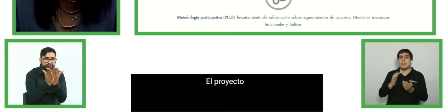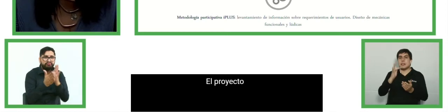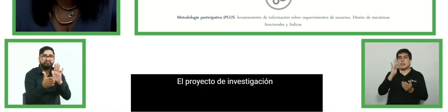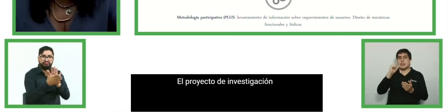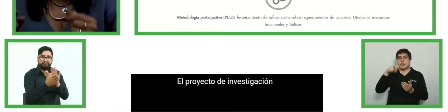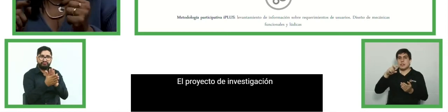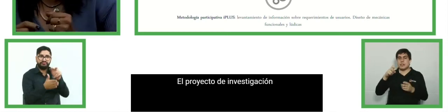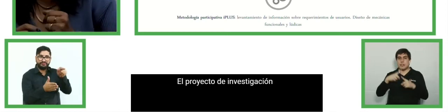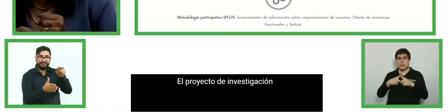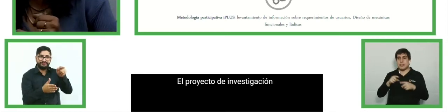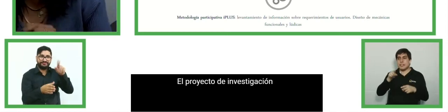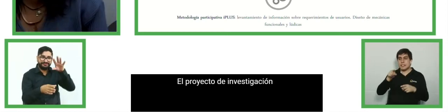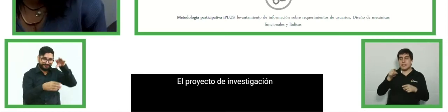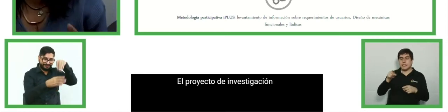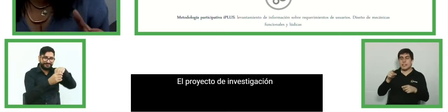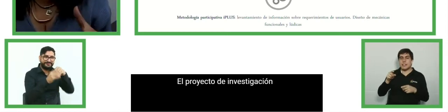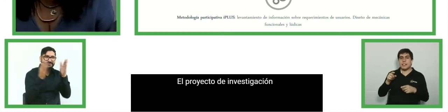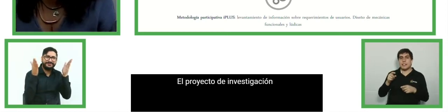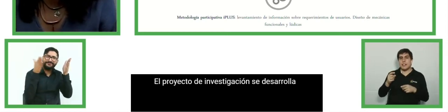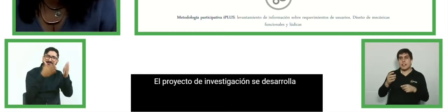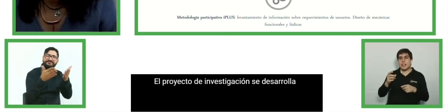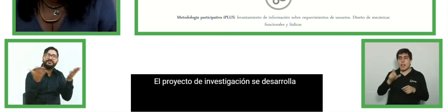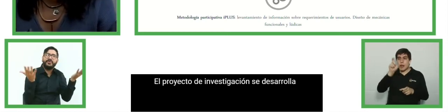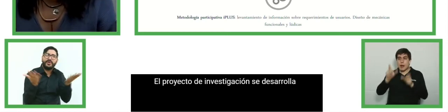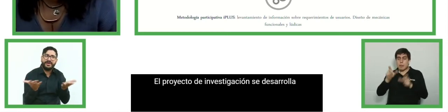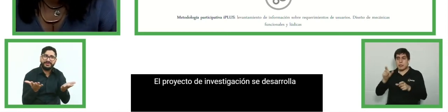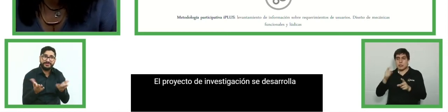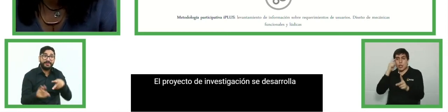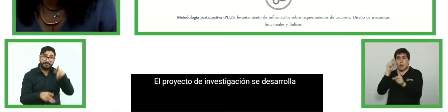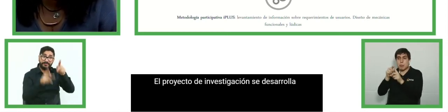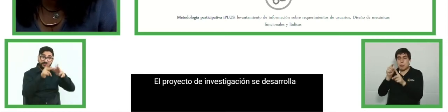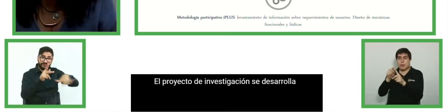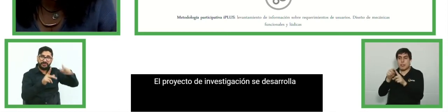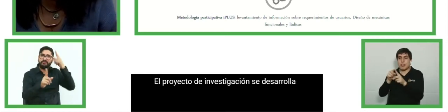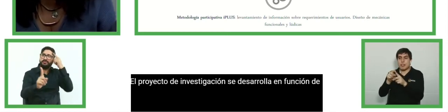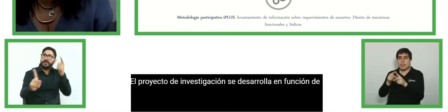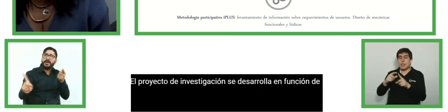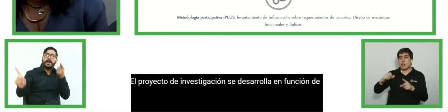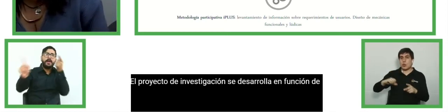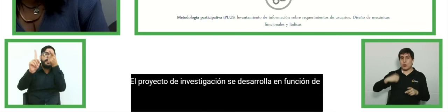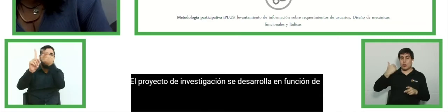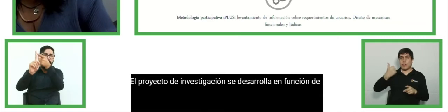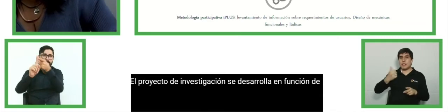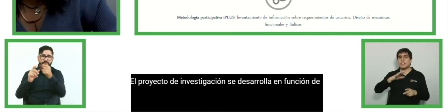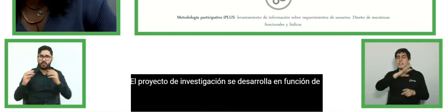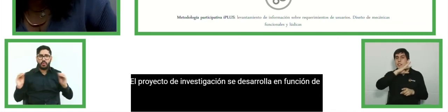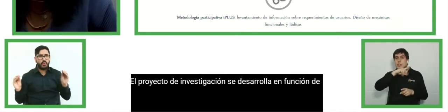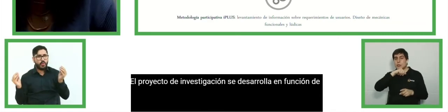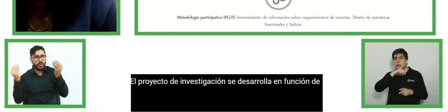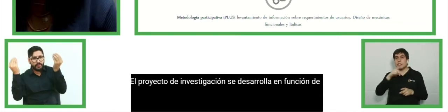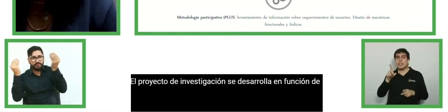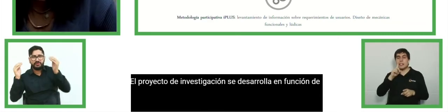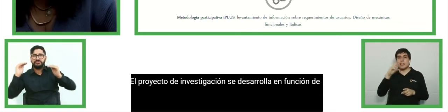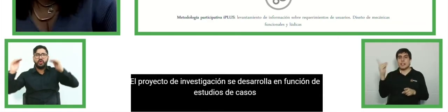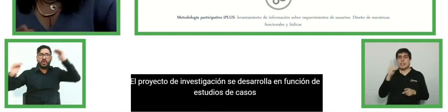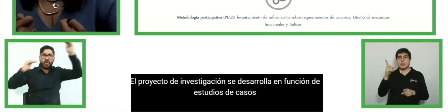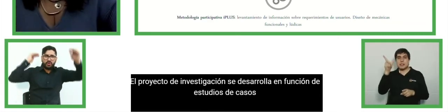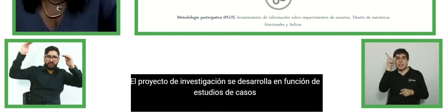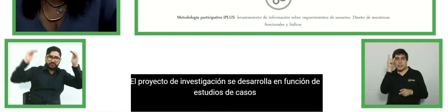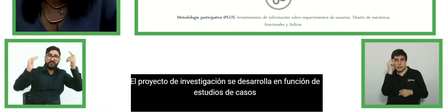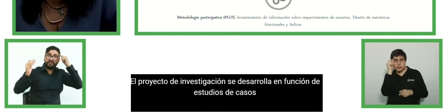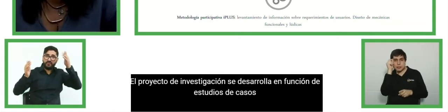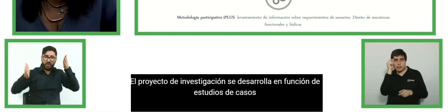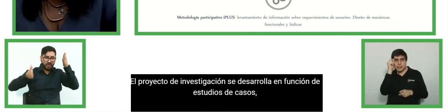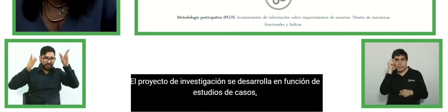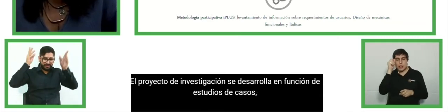de servicios, constituyendo la población meta, personas jóvenes y adultas con discapacidad intelectual